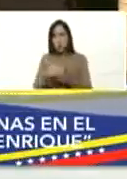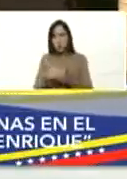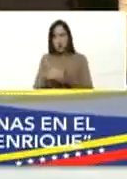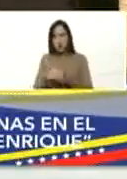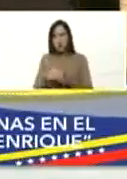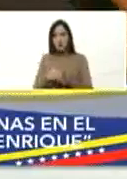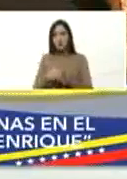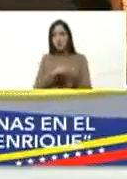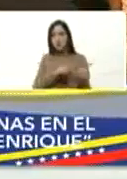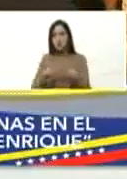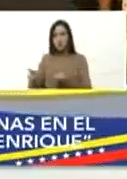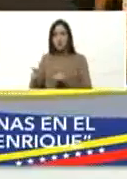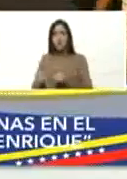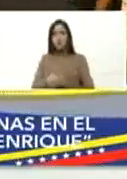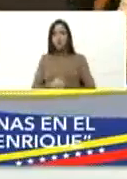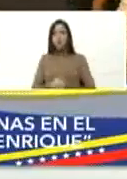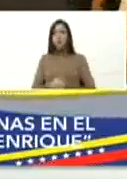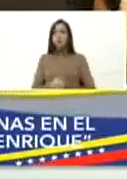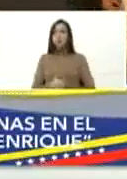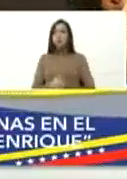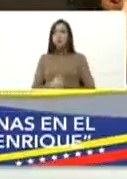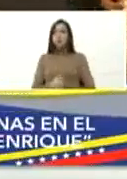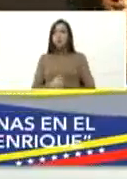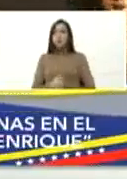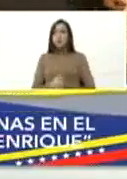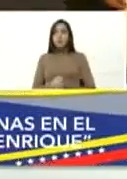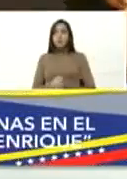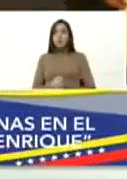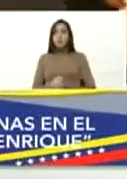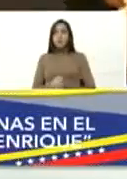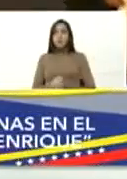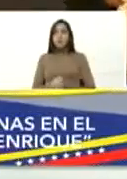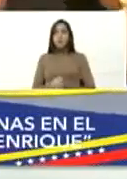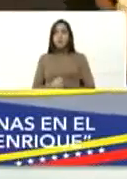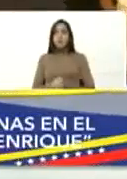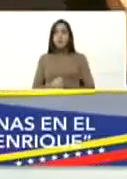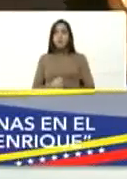de tierra urbana. Adelante, presidente.